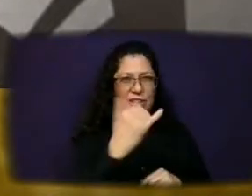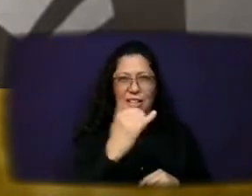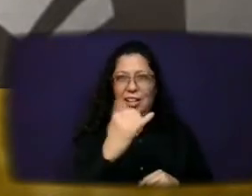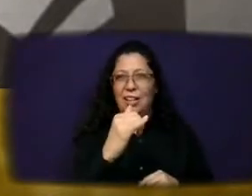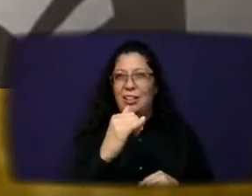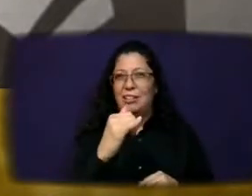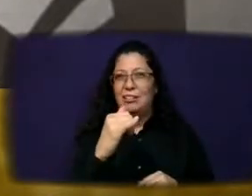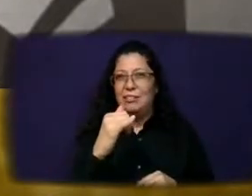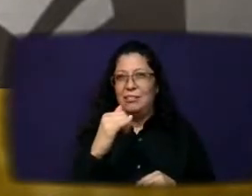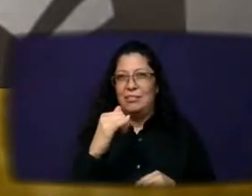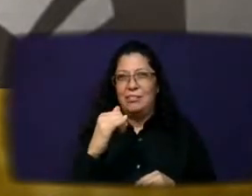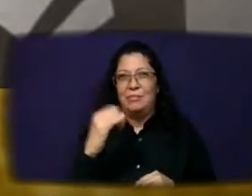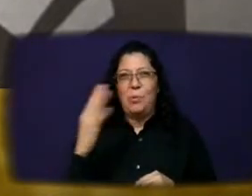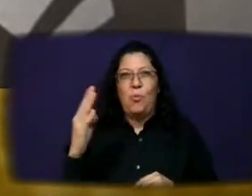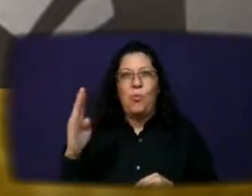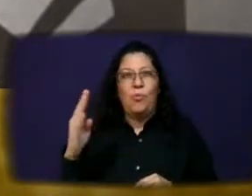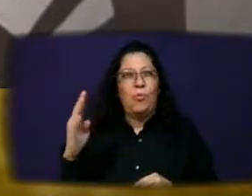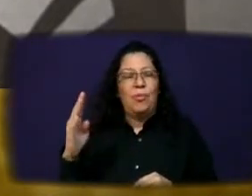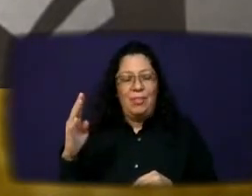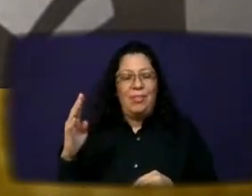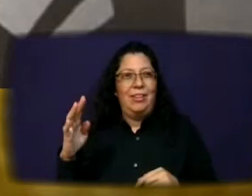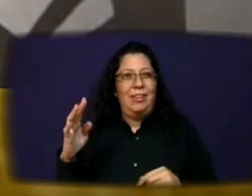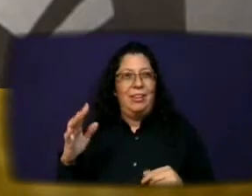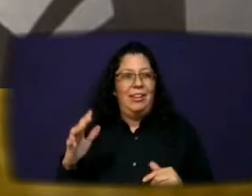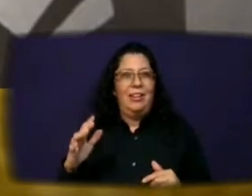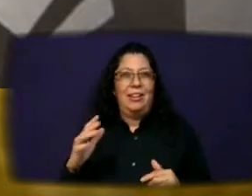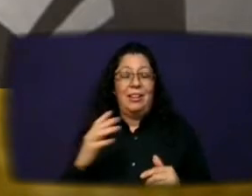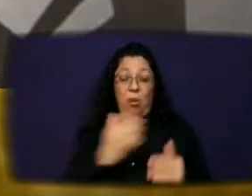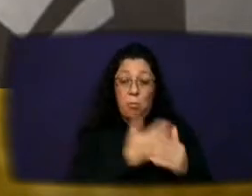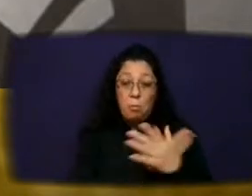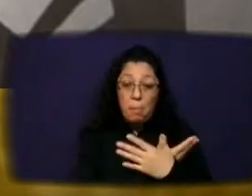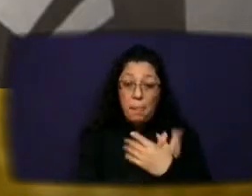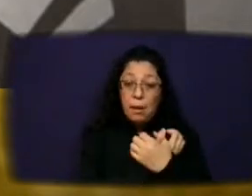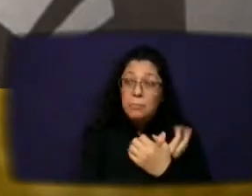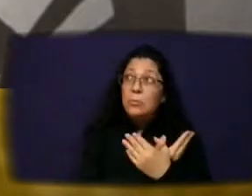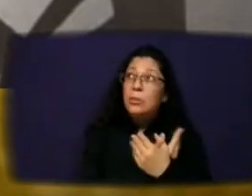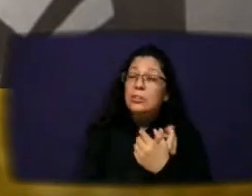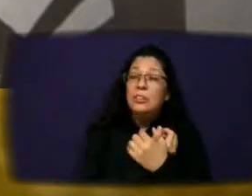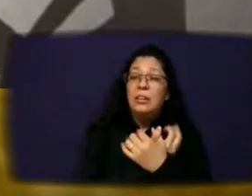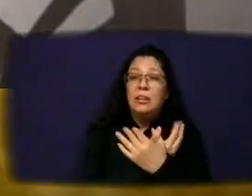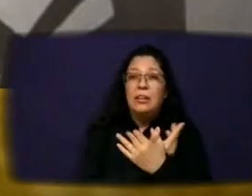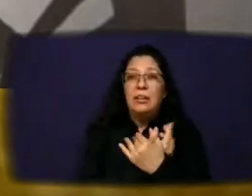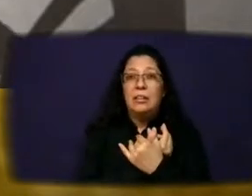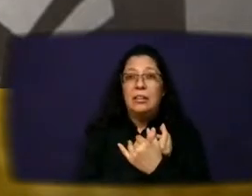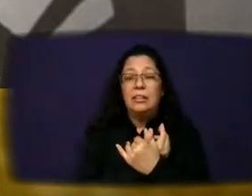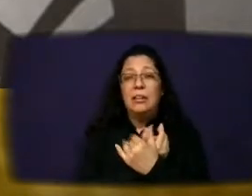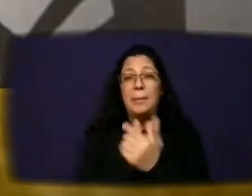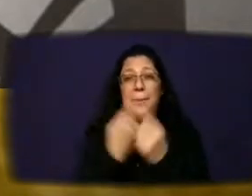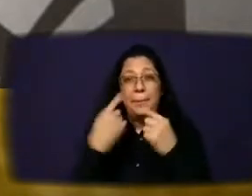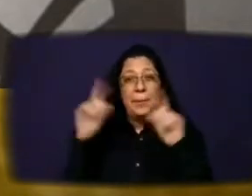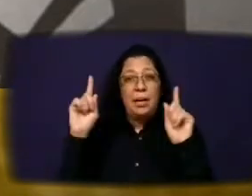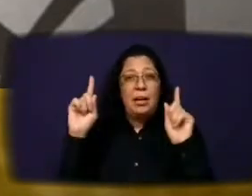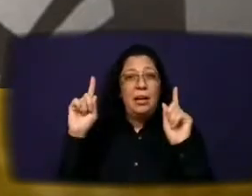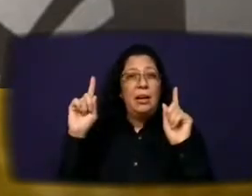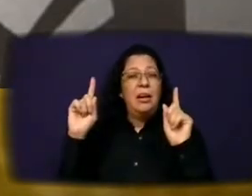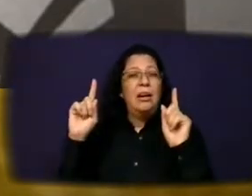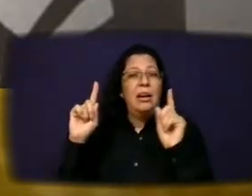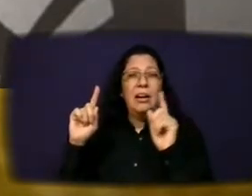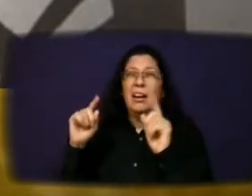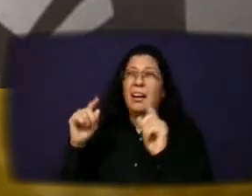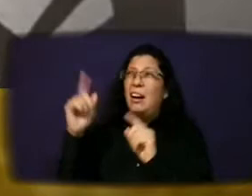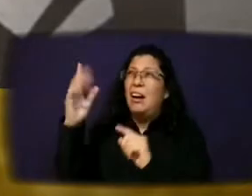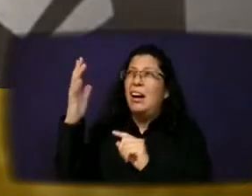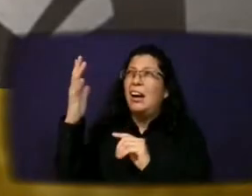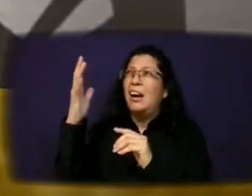azul. La mariposa finalmente ha encontrado su hogar en las copas de